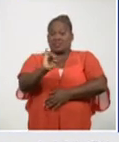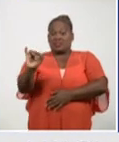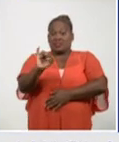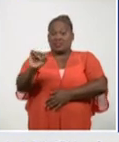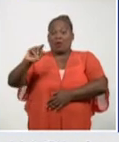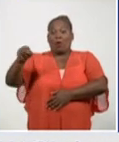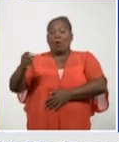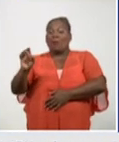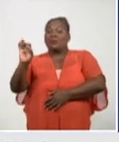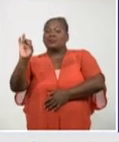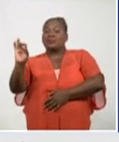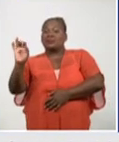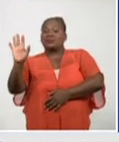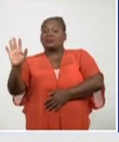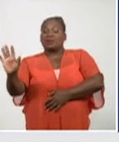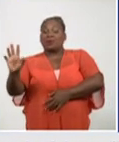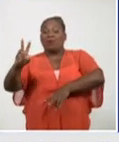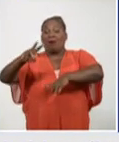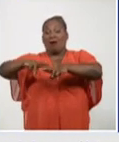66,75, La Habana